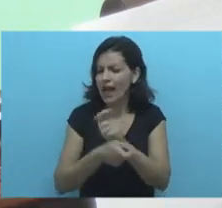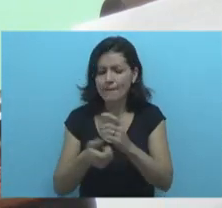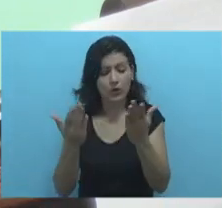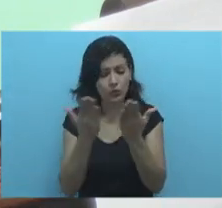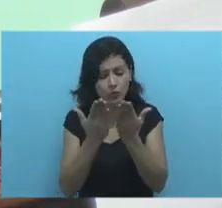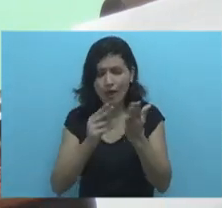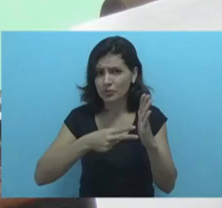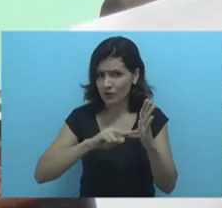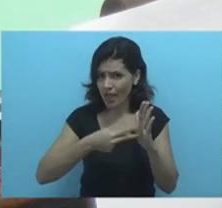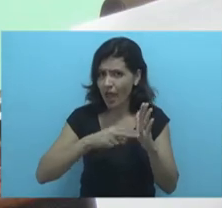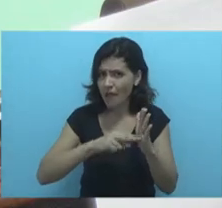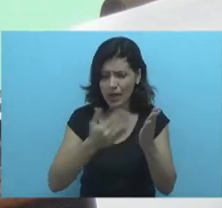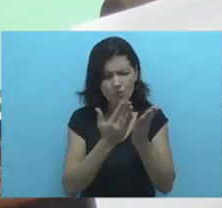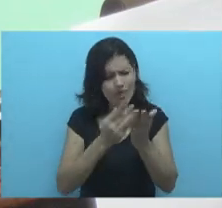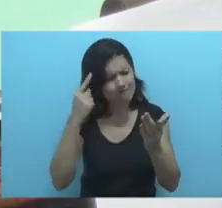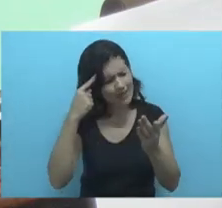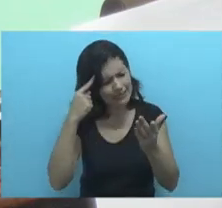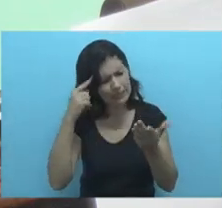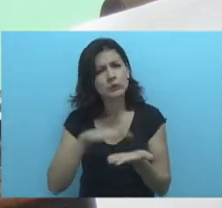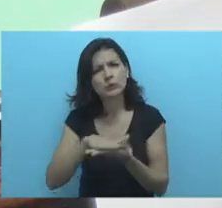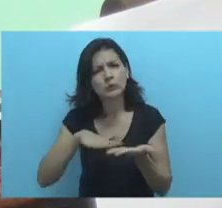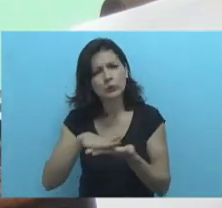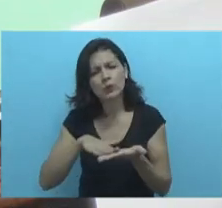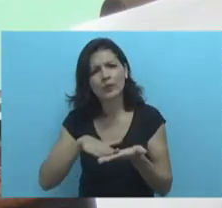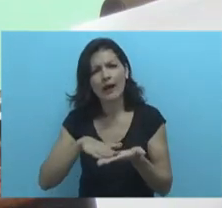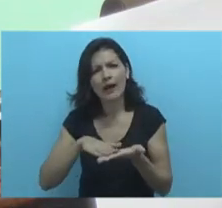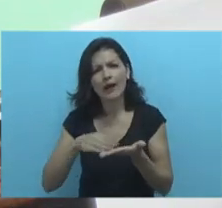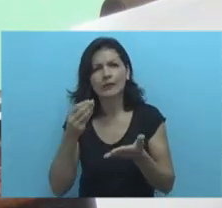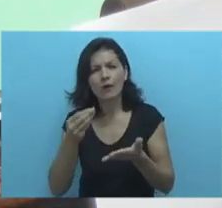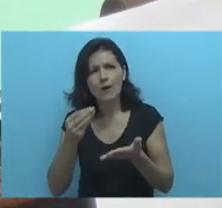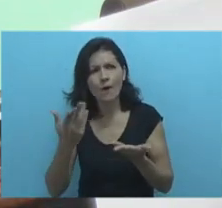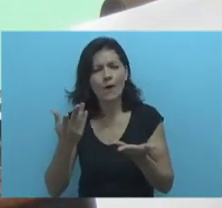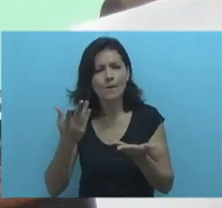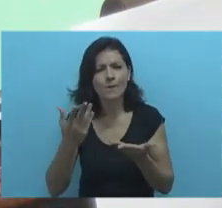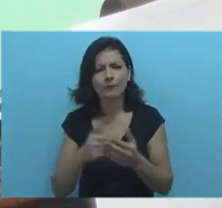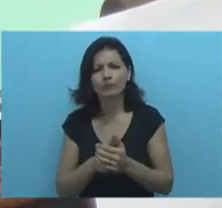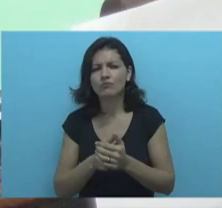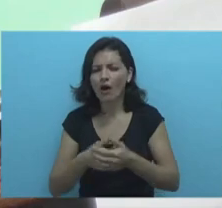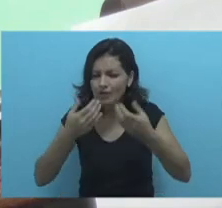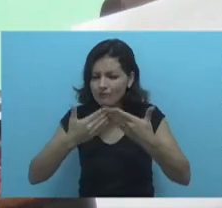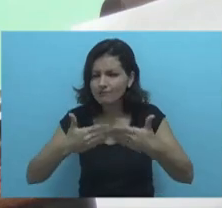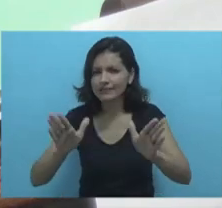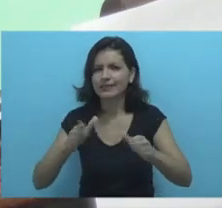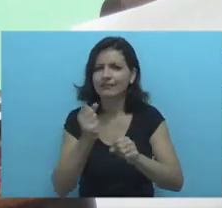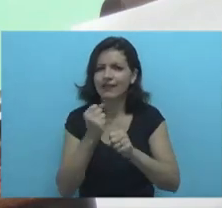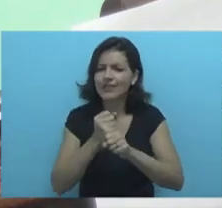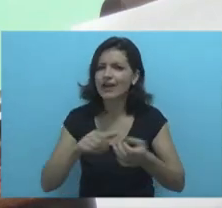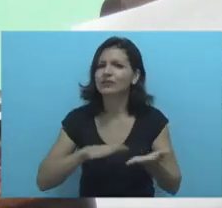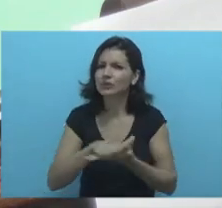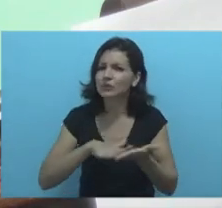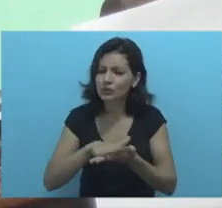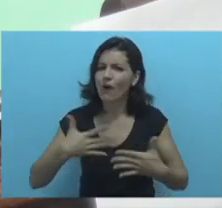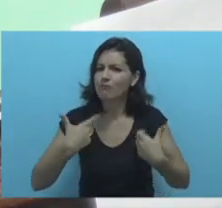los problemas, de pensar solución a los problemas concretos y de llevarlos adelante sin especulaciones, con valentía,